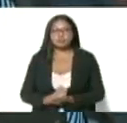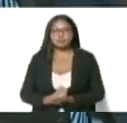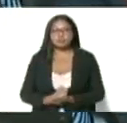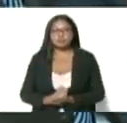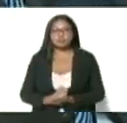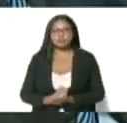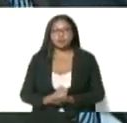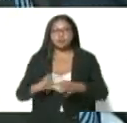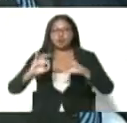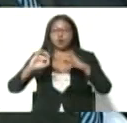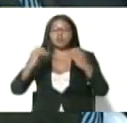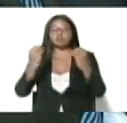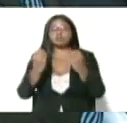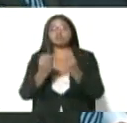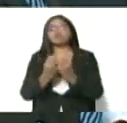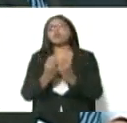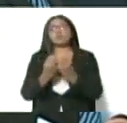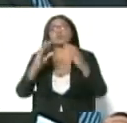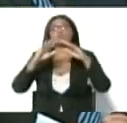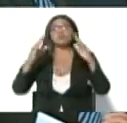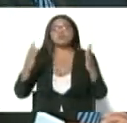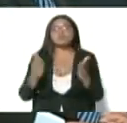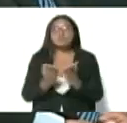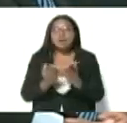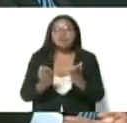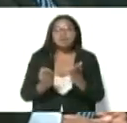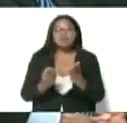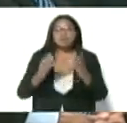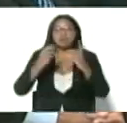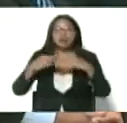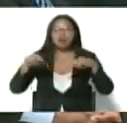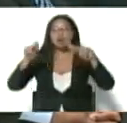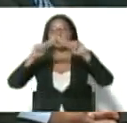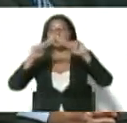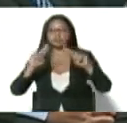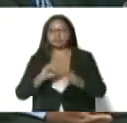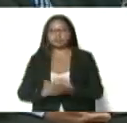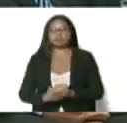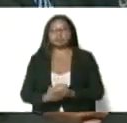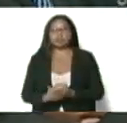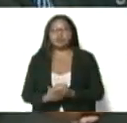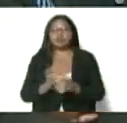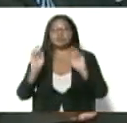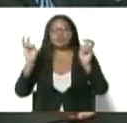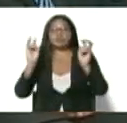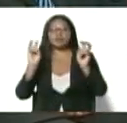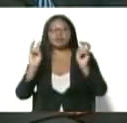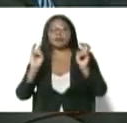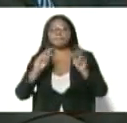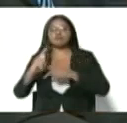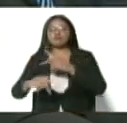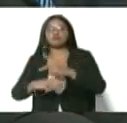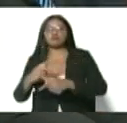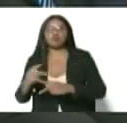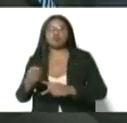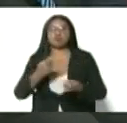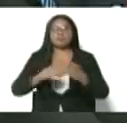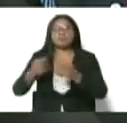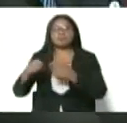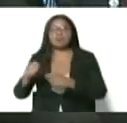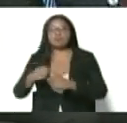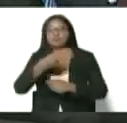naciones unidas- para el tema de la producción y contrabando de droga en el mundo